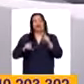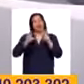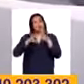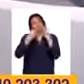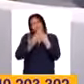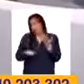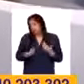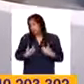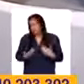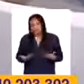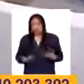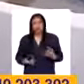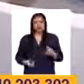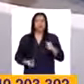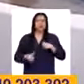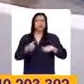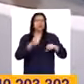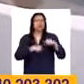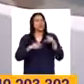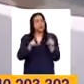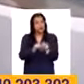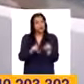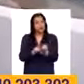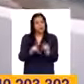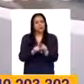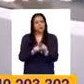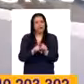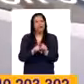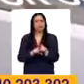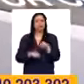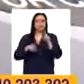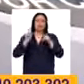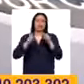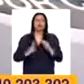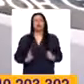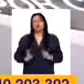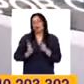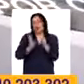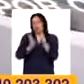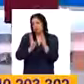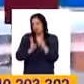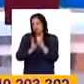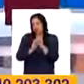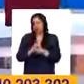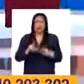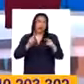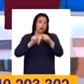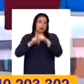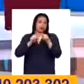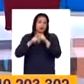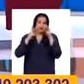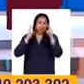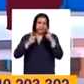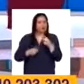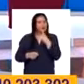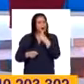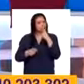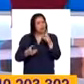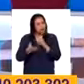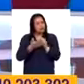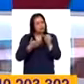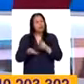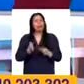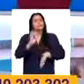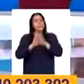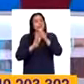familiar. Duele, pero sin duda también es de alguna manera optimista el saber que cada vez son más personas las